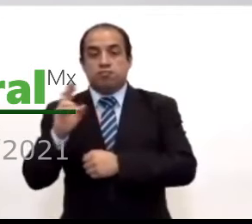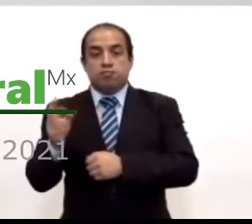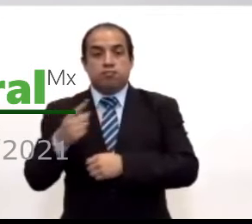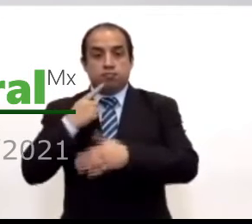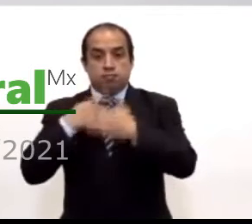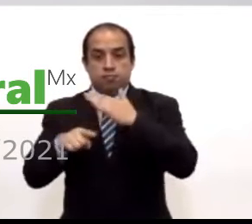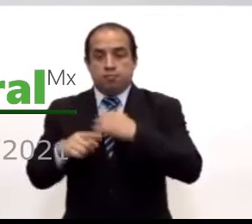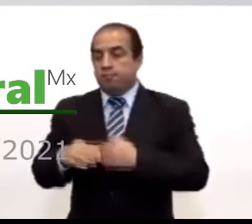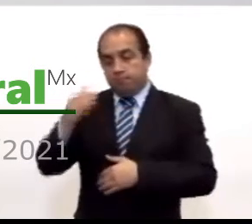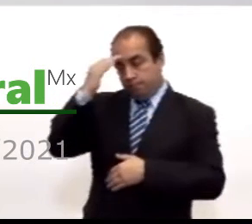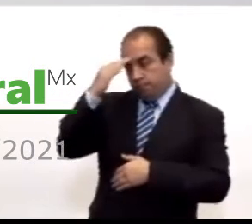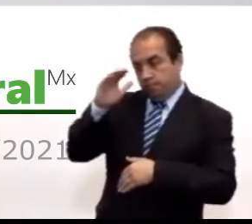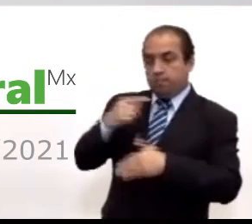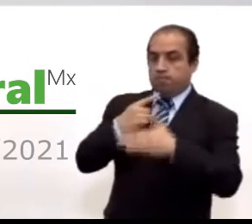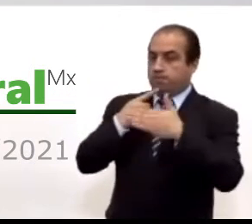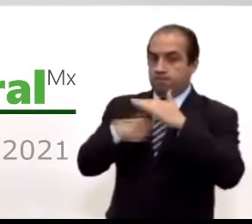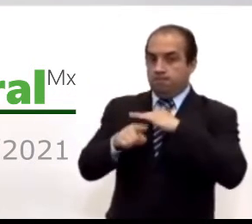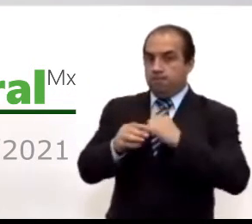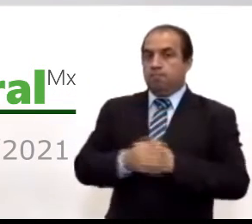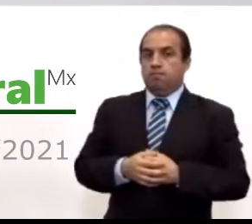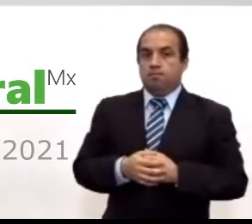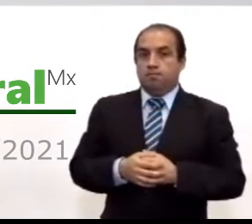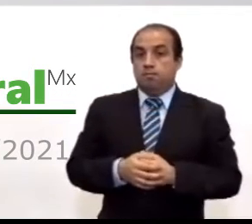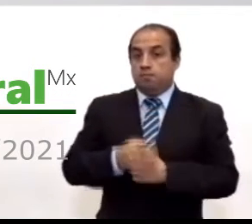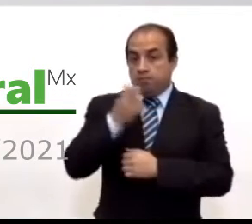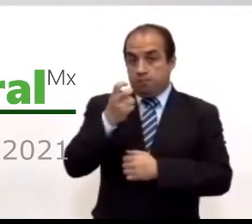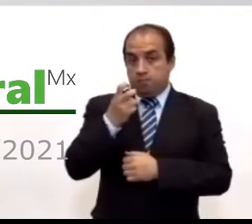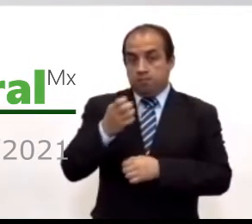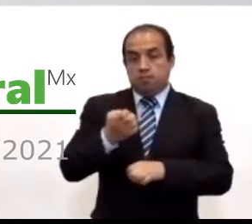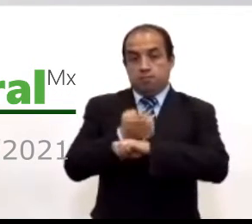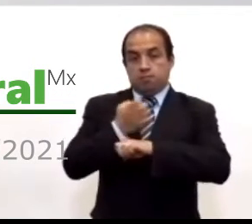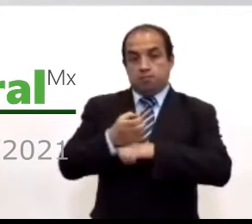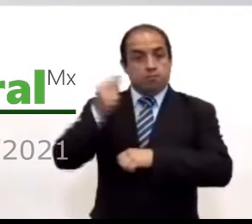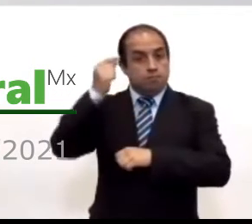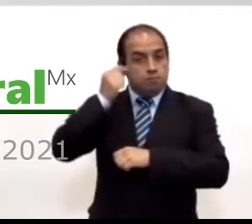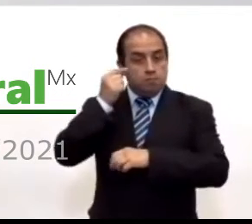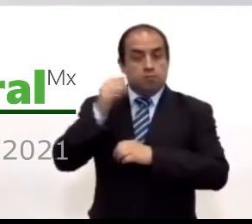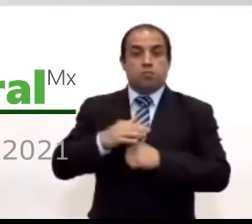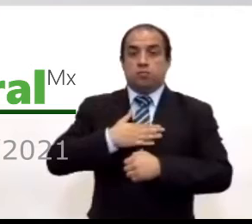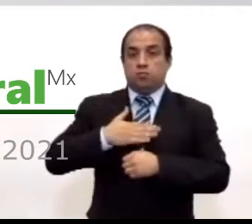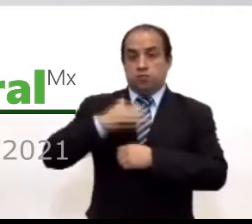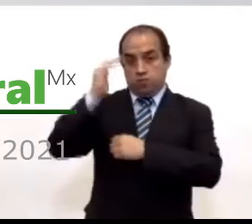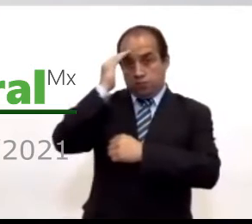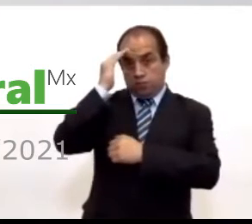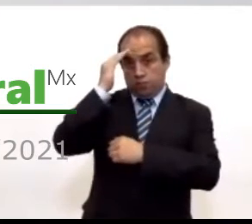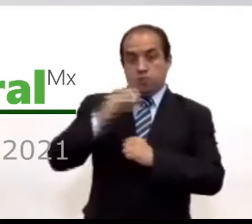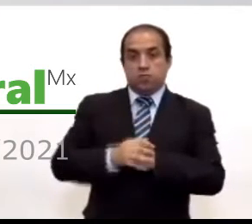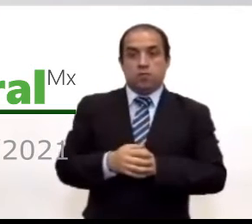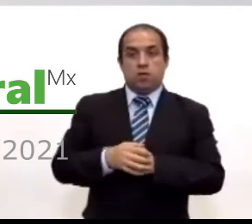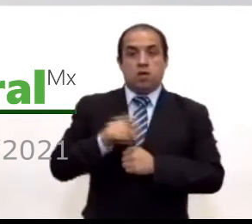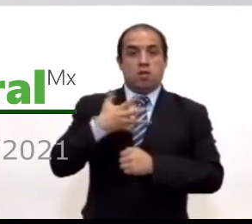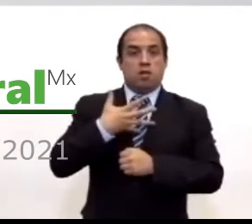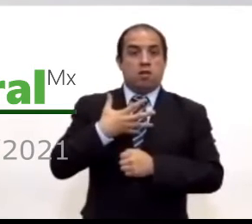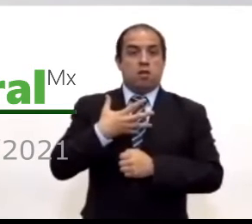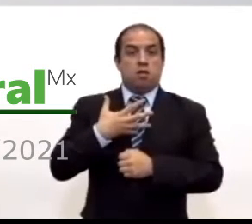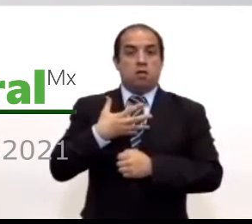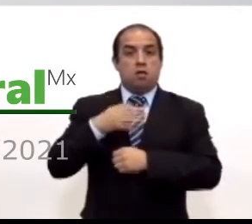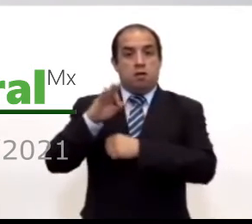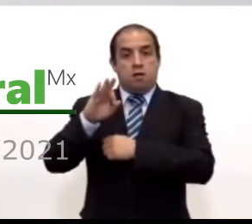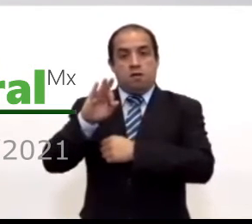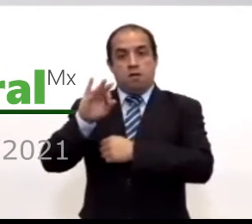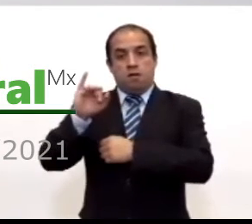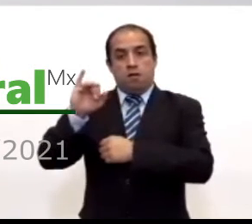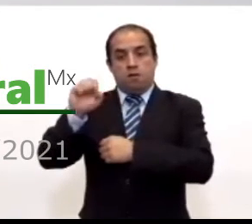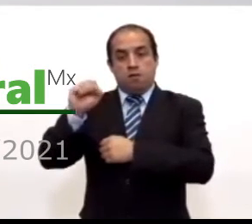las denuncias, no las conozco. O sea, eso es en el estado de Guerrero, lo que conozco y está en la Fiscalía